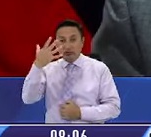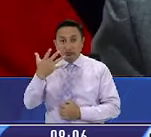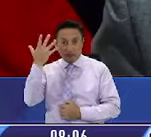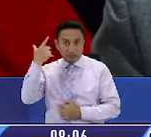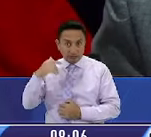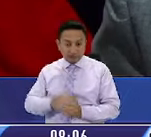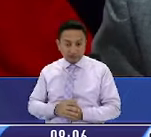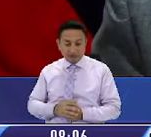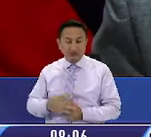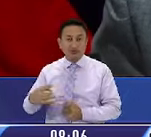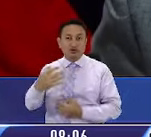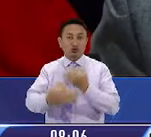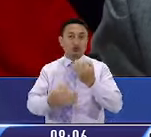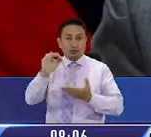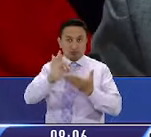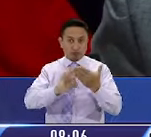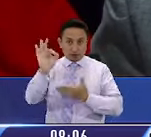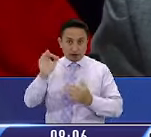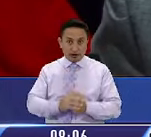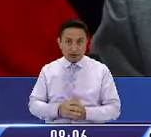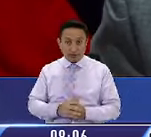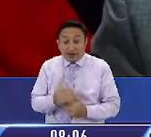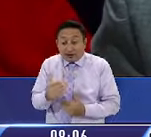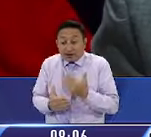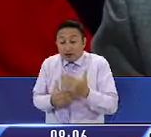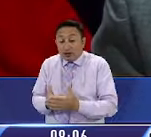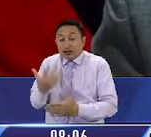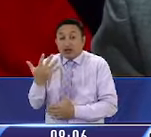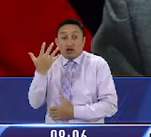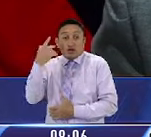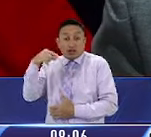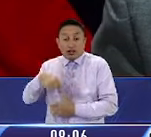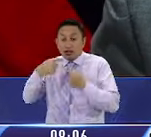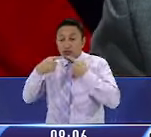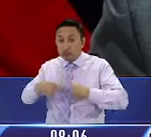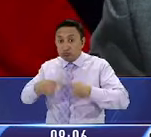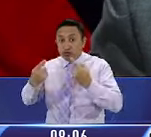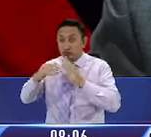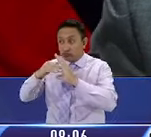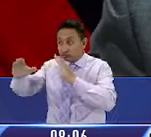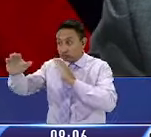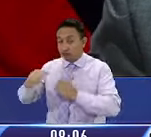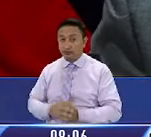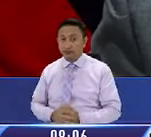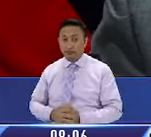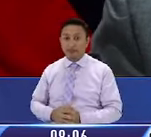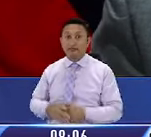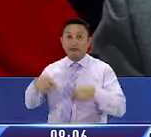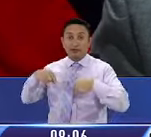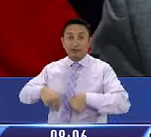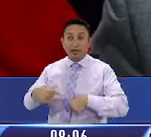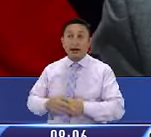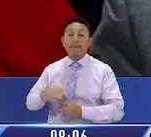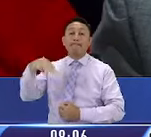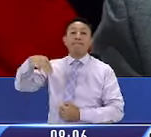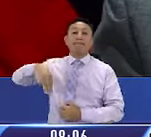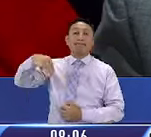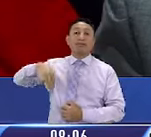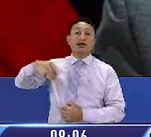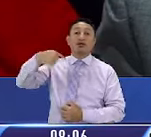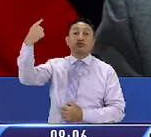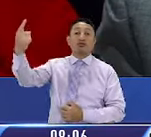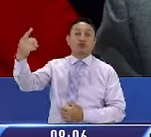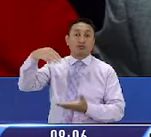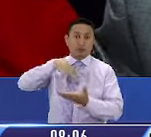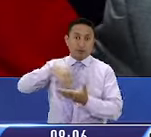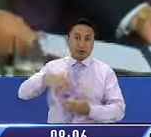vez aprobado el juicio. Y entonces dentro de estos 5 días se envía la convocatoria y va a ser para el día martes de la